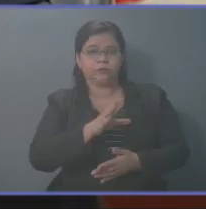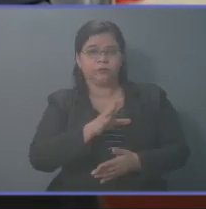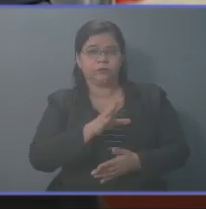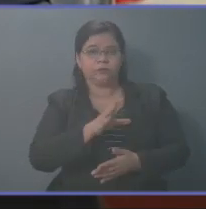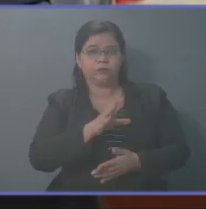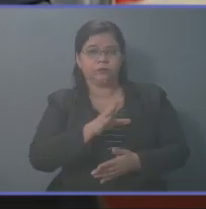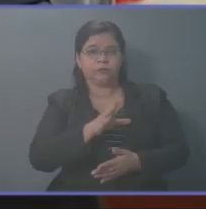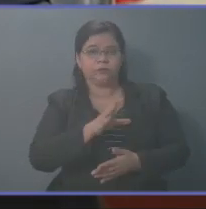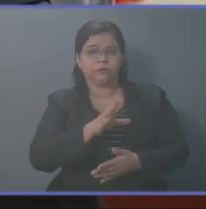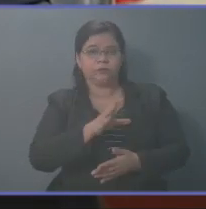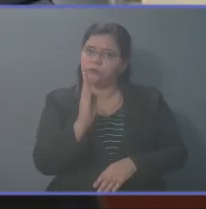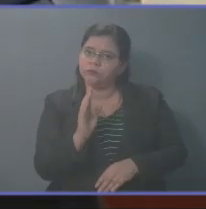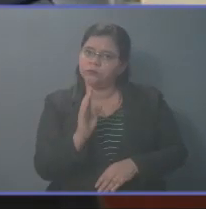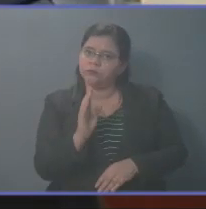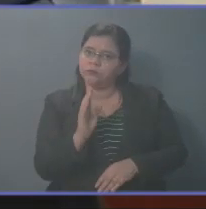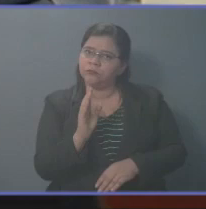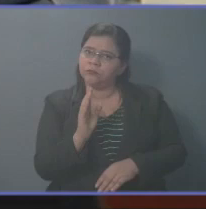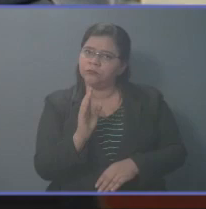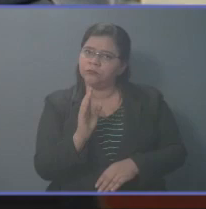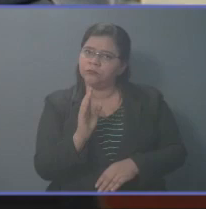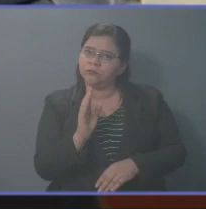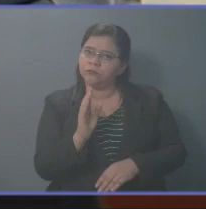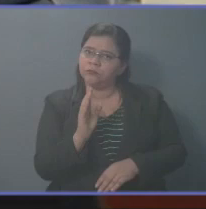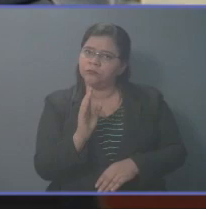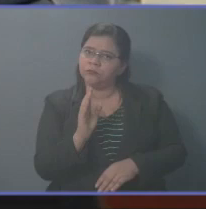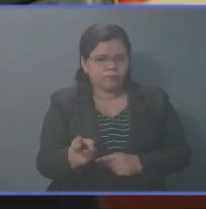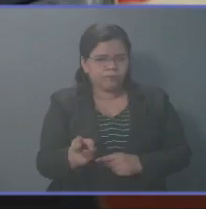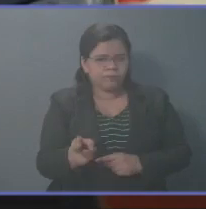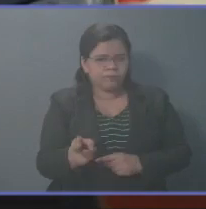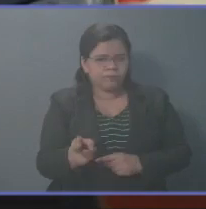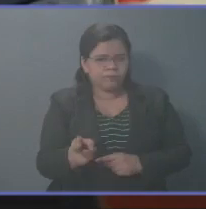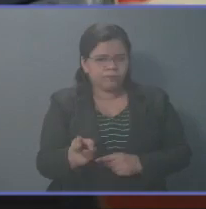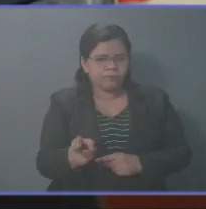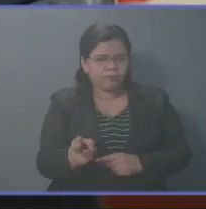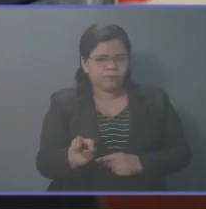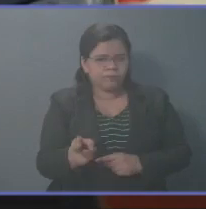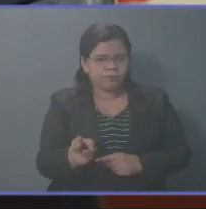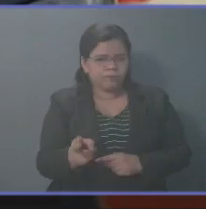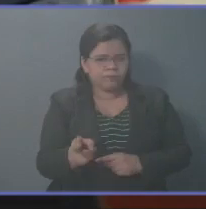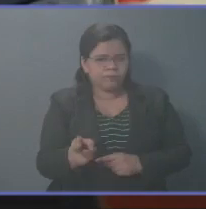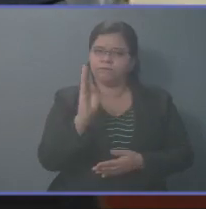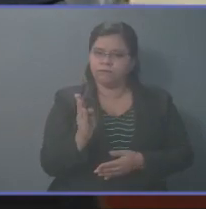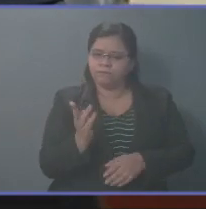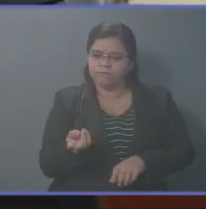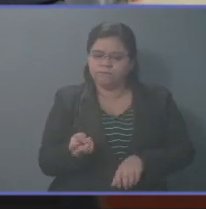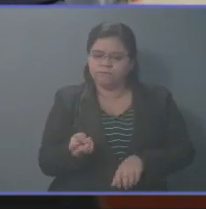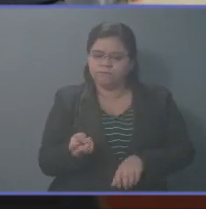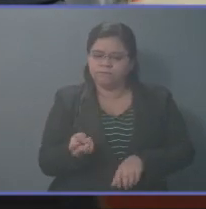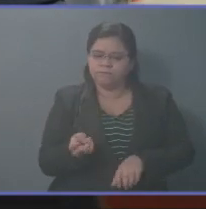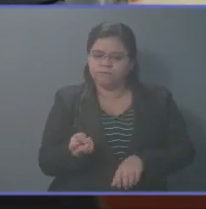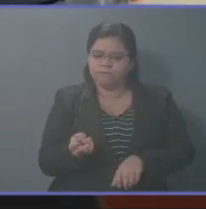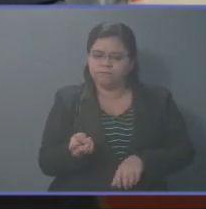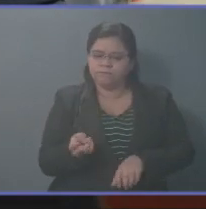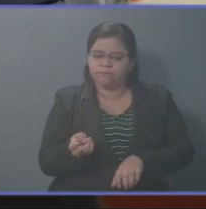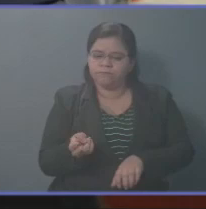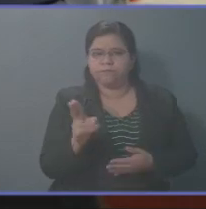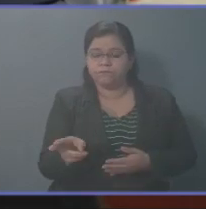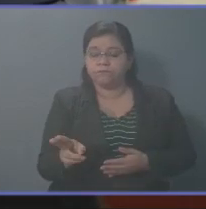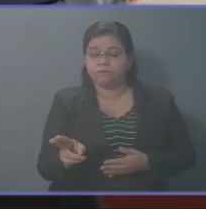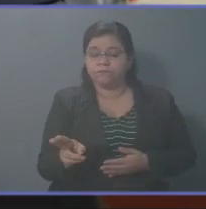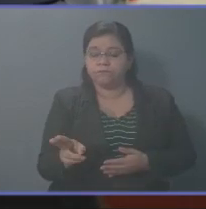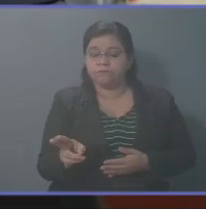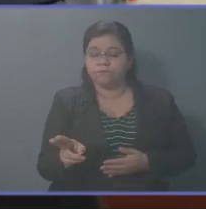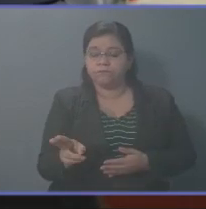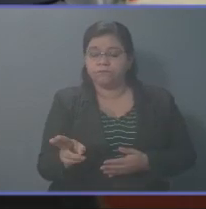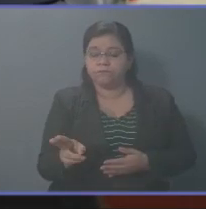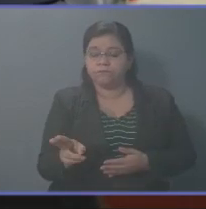de pasajeros y al mantener inalterados en los niveles actuales el costo del pasaje del autobús y microbús, por medio de la implementación de la ley